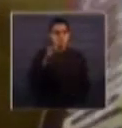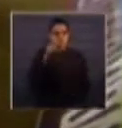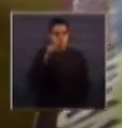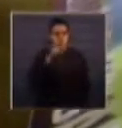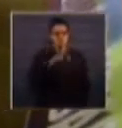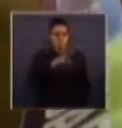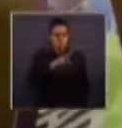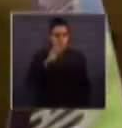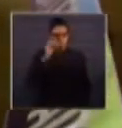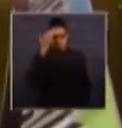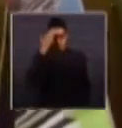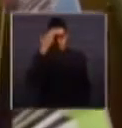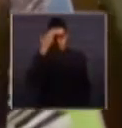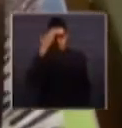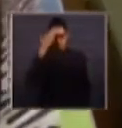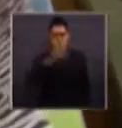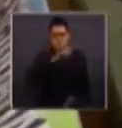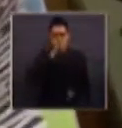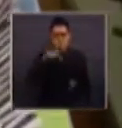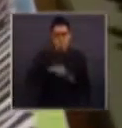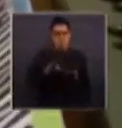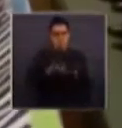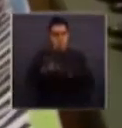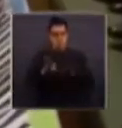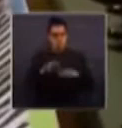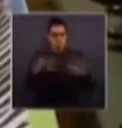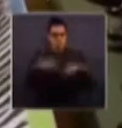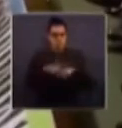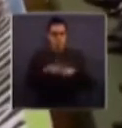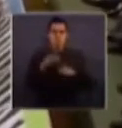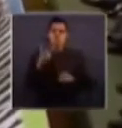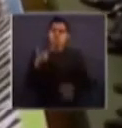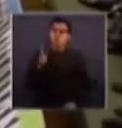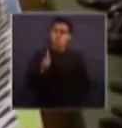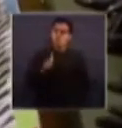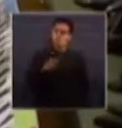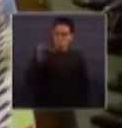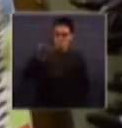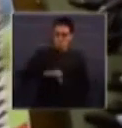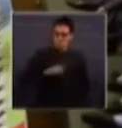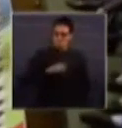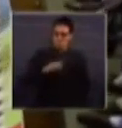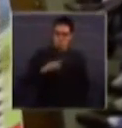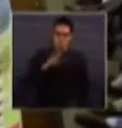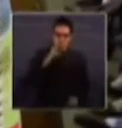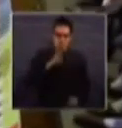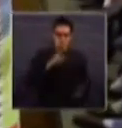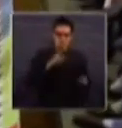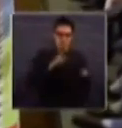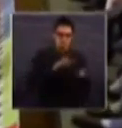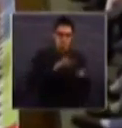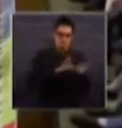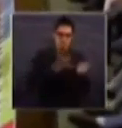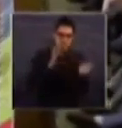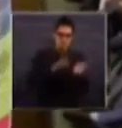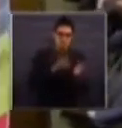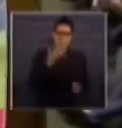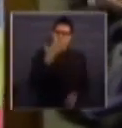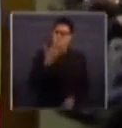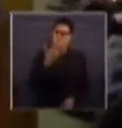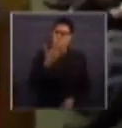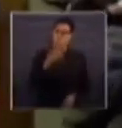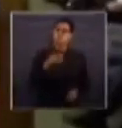trabajar en ellos. Guanajuato hoy tiene identificados 55 polígonos que son clúster de violencia que